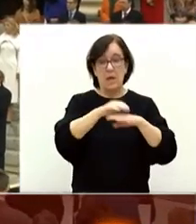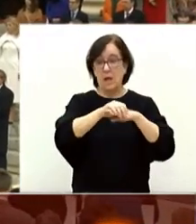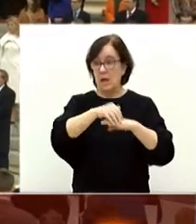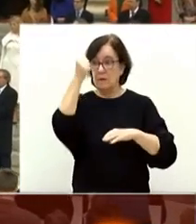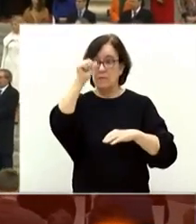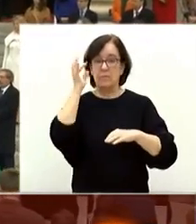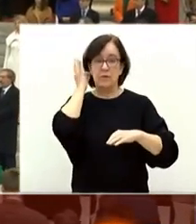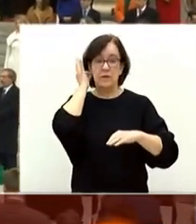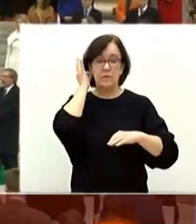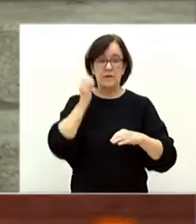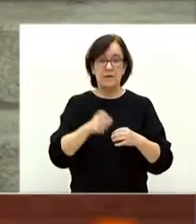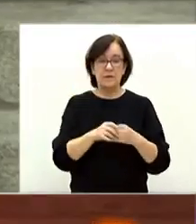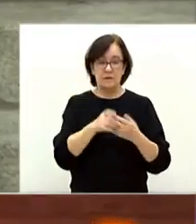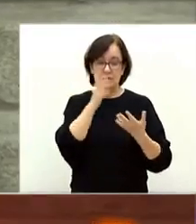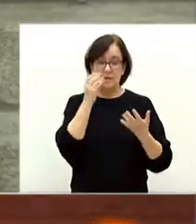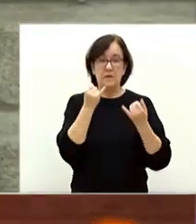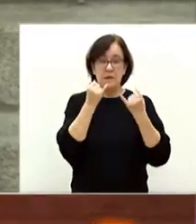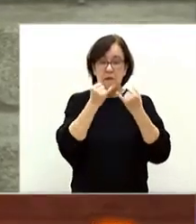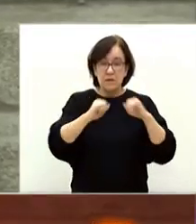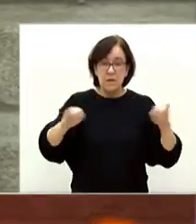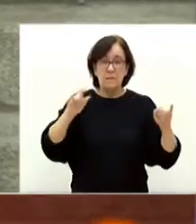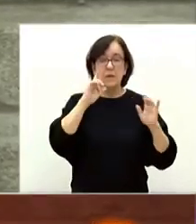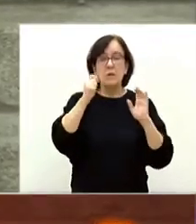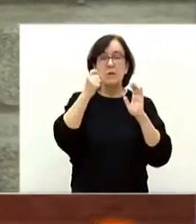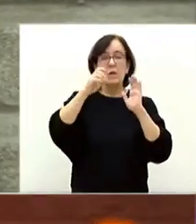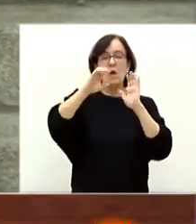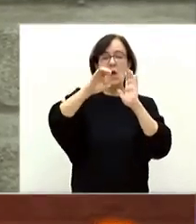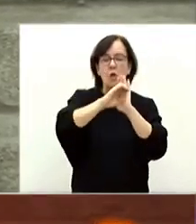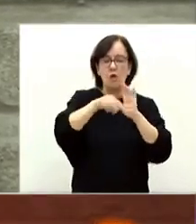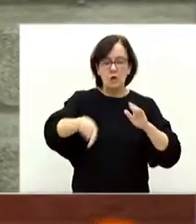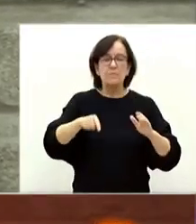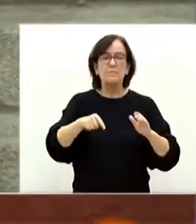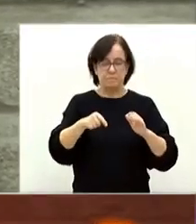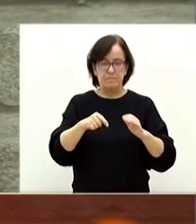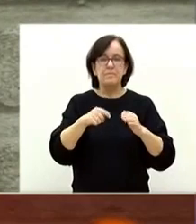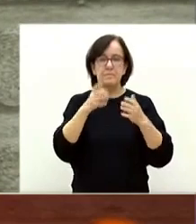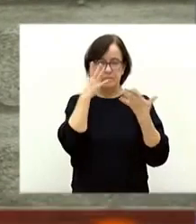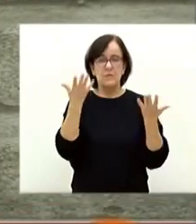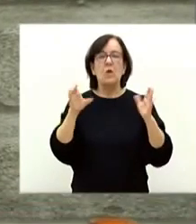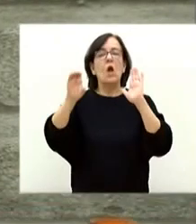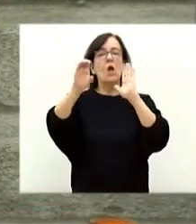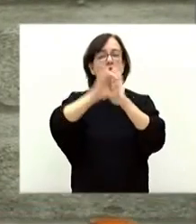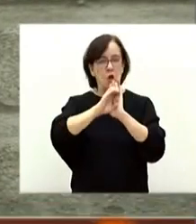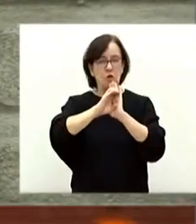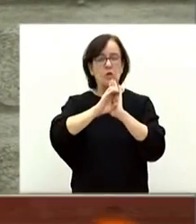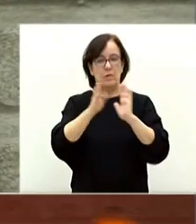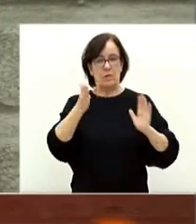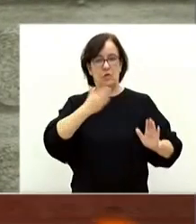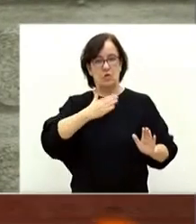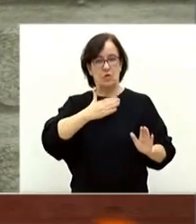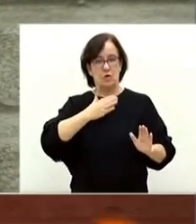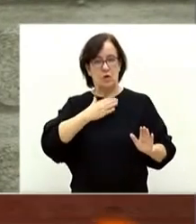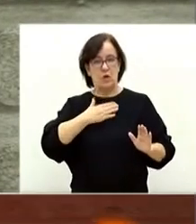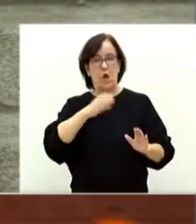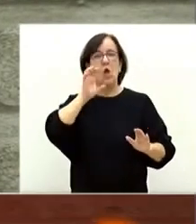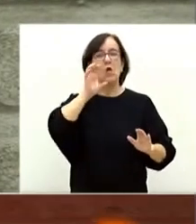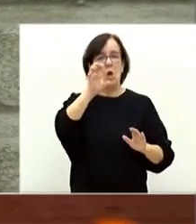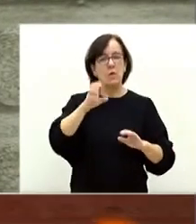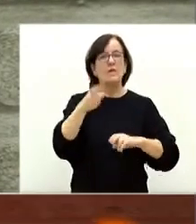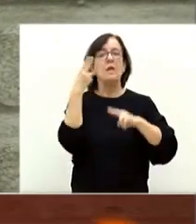amigas. Celebrar el Día de la Constitución es celebrar la constitución de nuestra comunidad